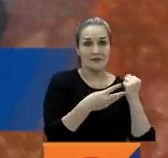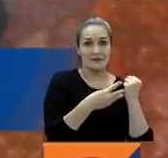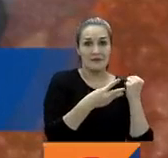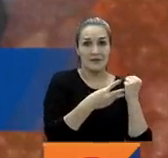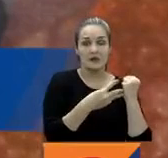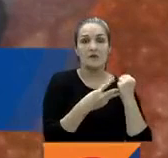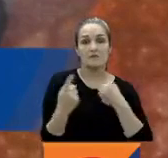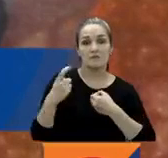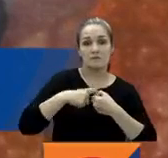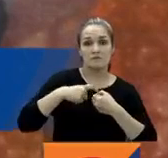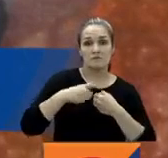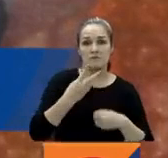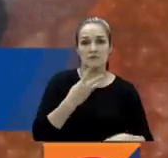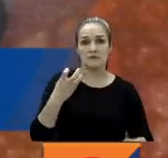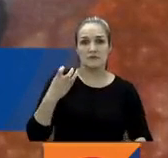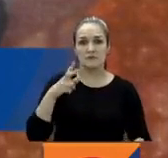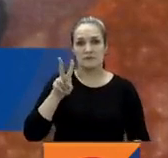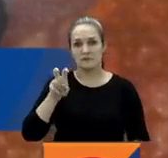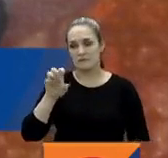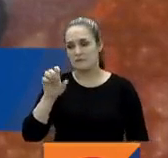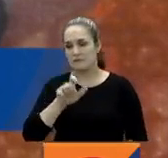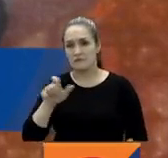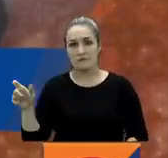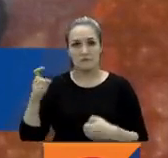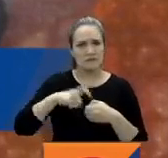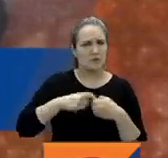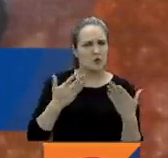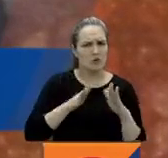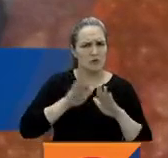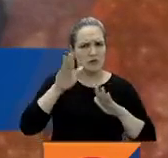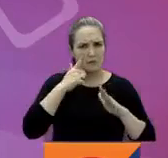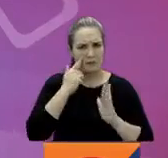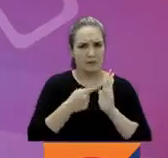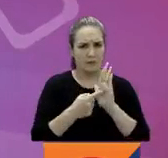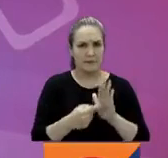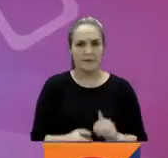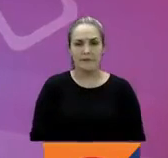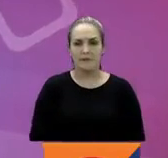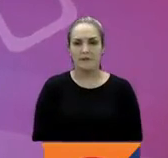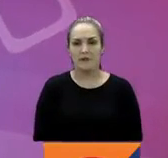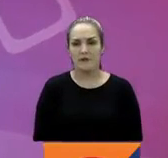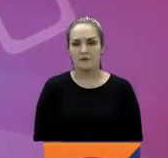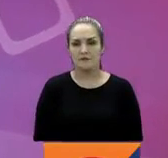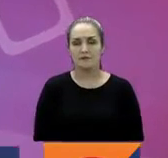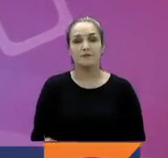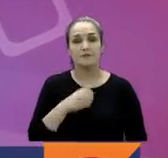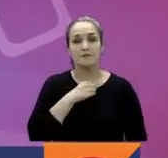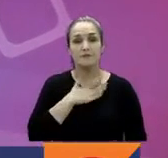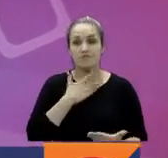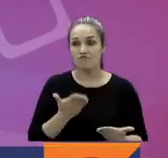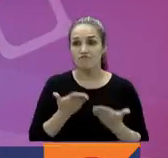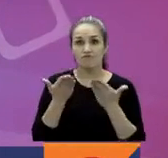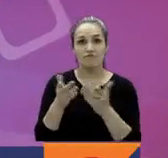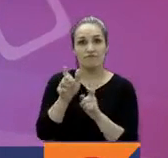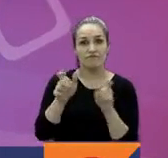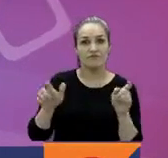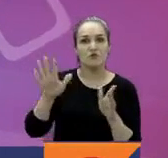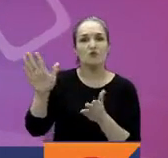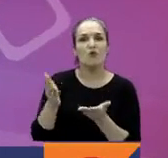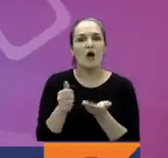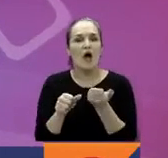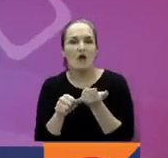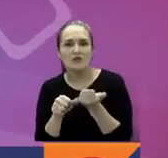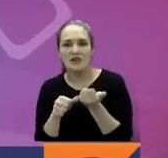370 vacantes. Les contamos de qué se trata y cómo postularse. En oportunidades para que auxiliares de información y servicio